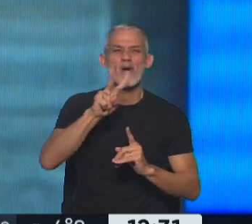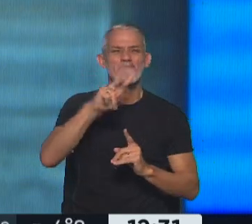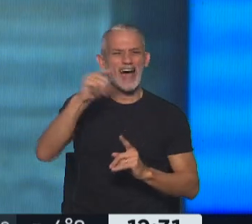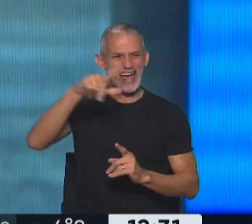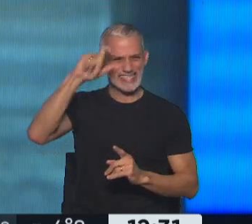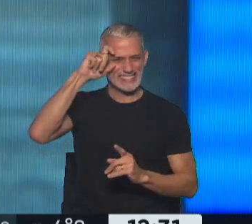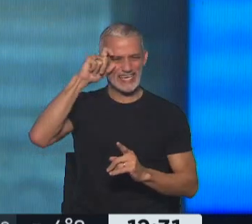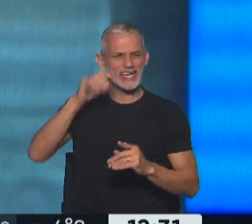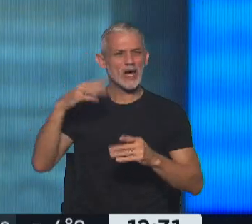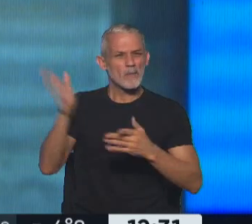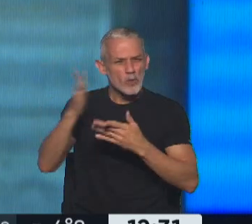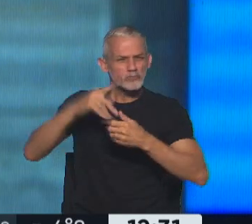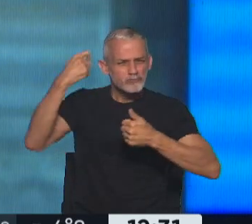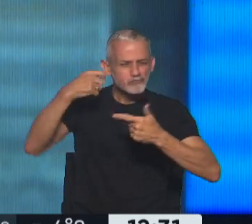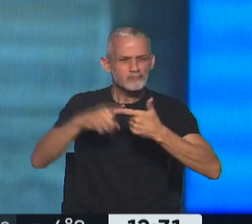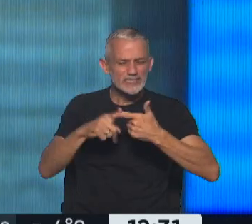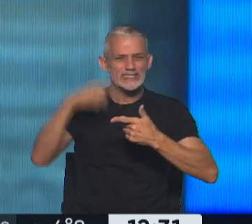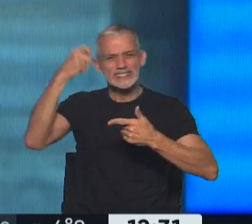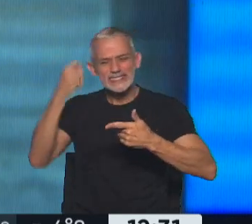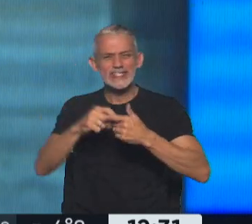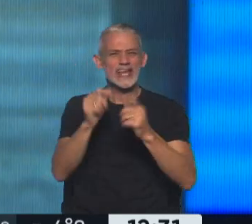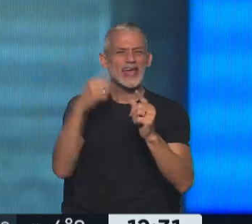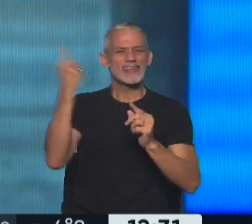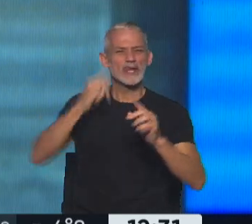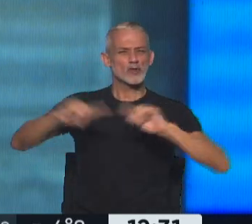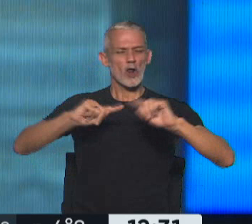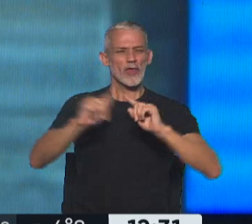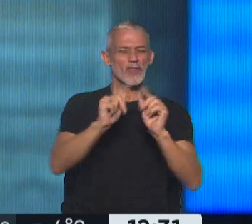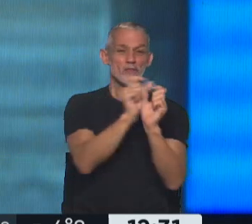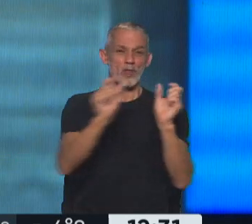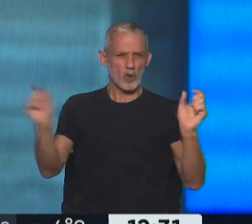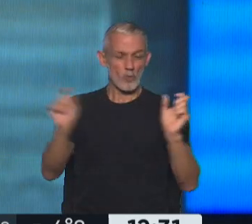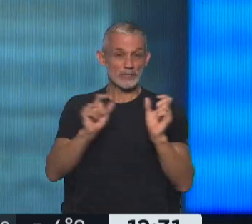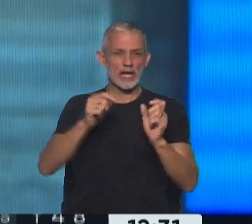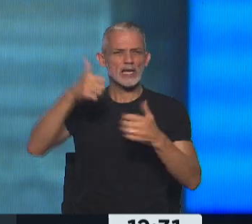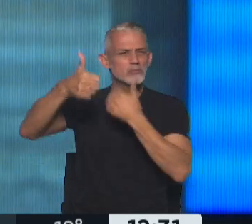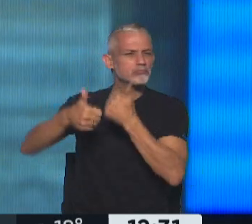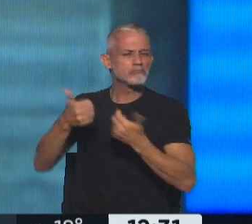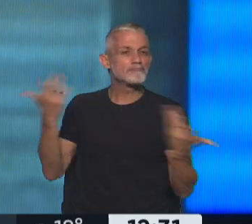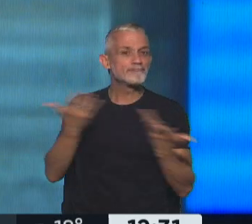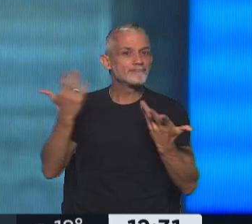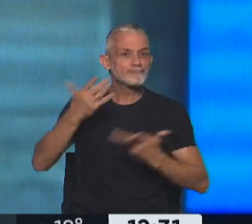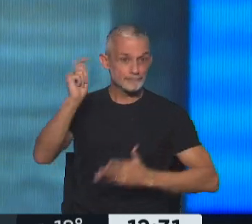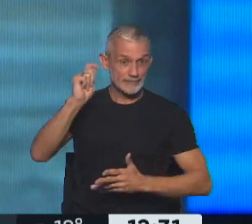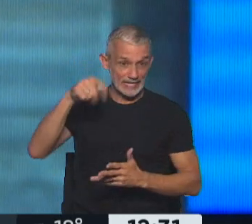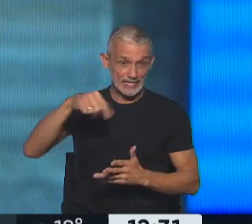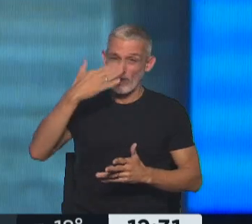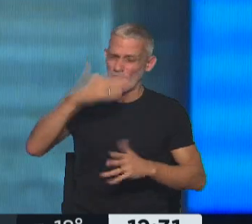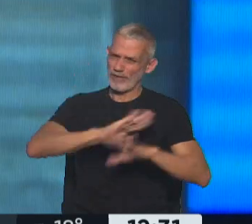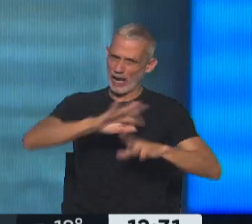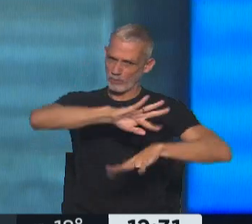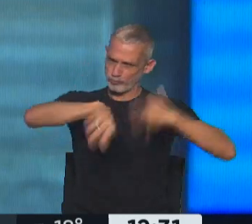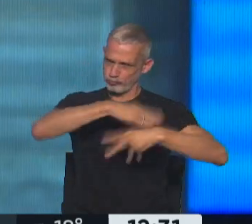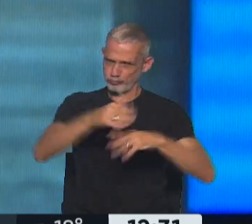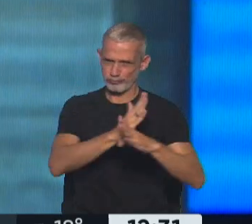productor de cine el cineasta también director de documentales pero para hablar de esto pablo habría que pensar bueno este es el final de la crisis